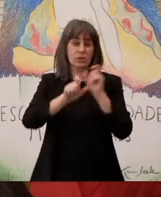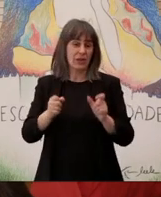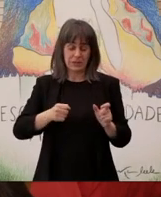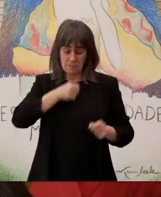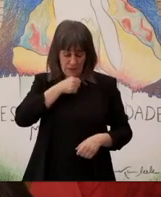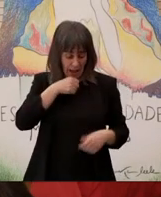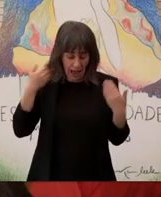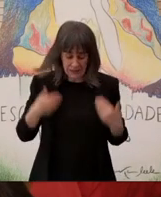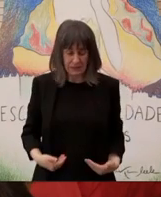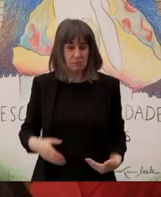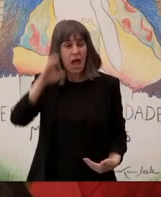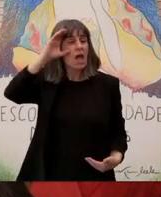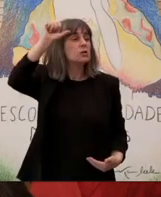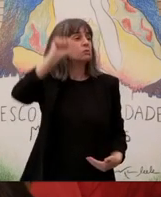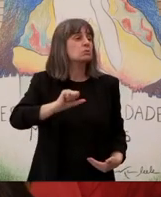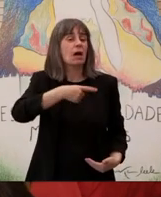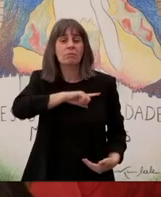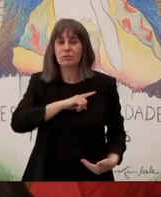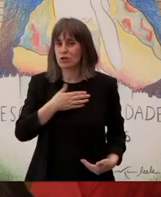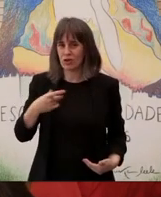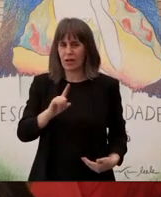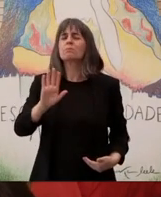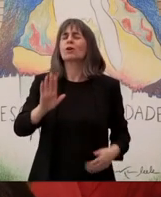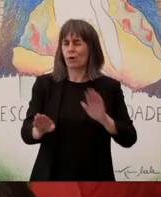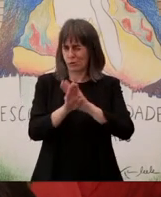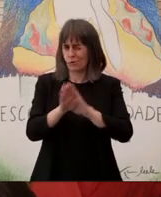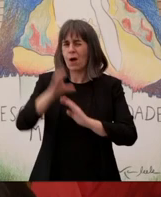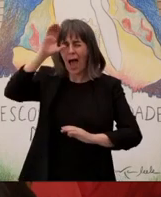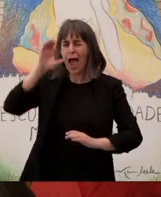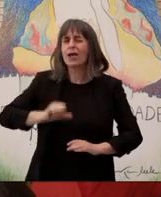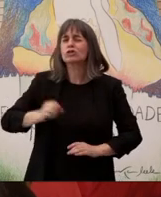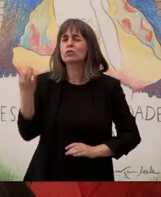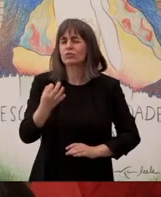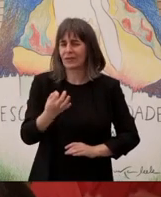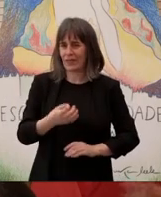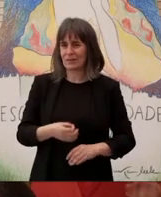Ya no nos quiere ni oír pero van a seguir oíndo No te preocupes